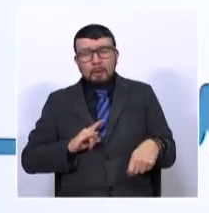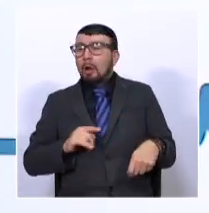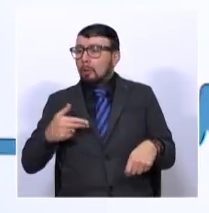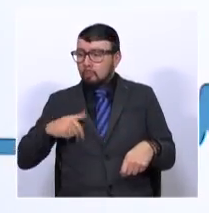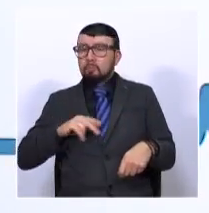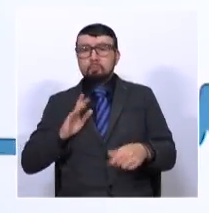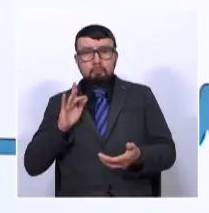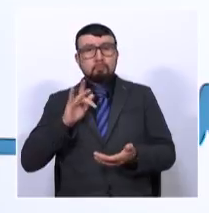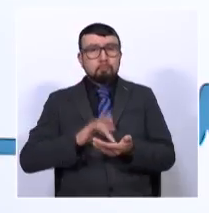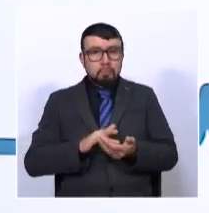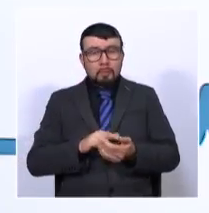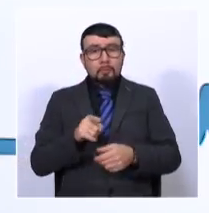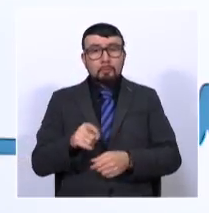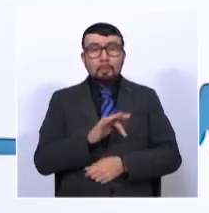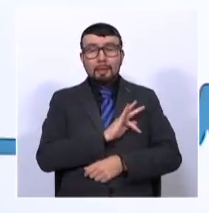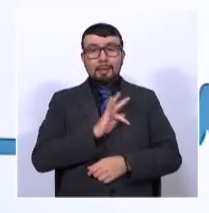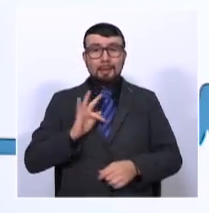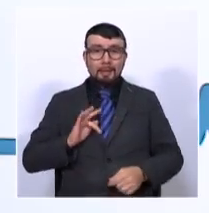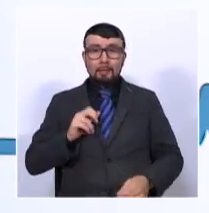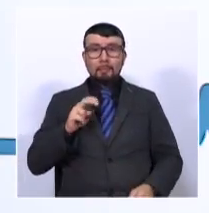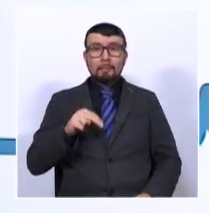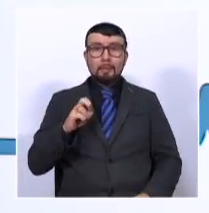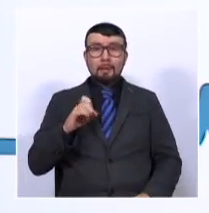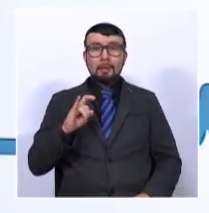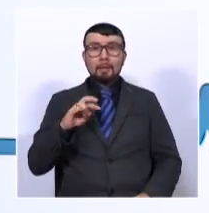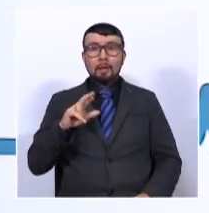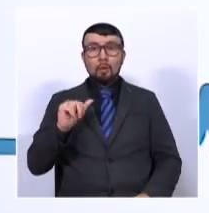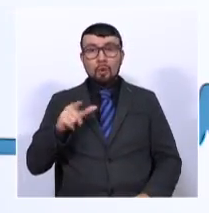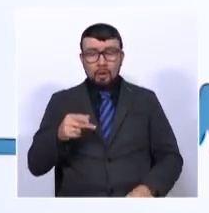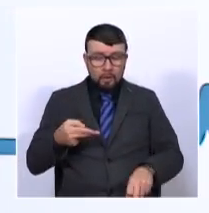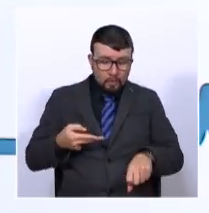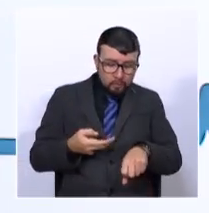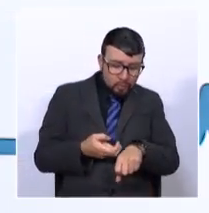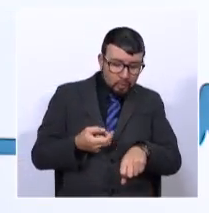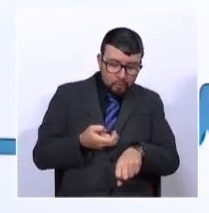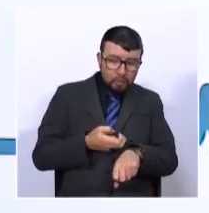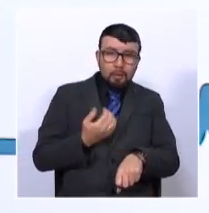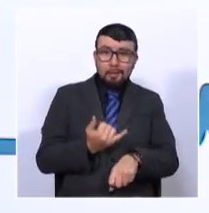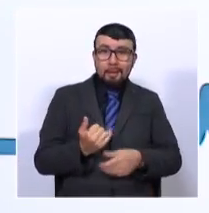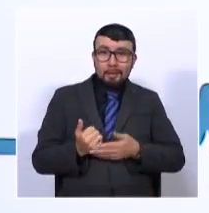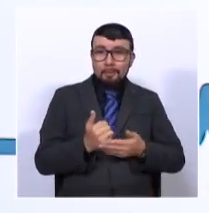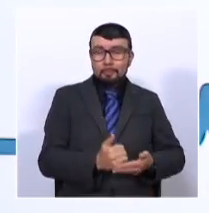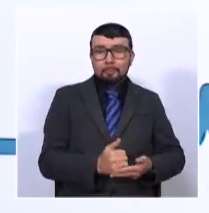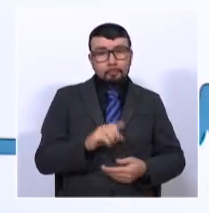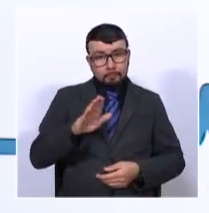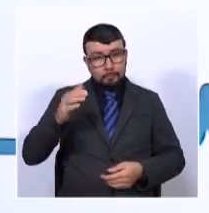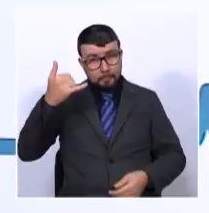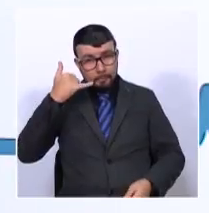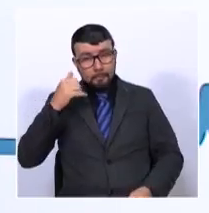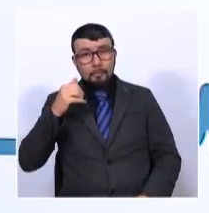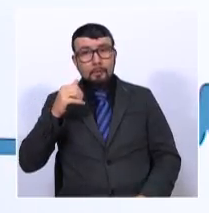la terapia neural, con unos resultados maravillosos en esos dolores. Lorena en Manizales, adelante.